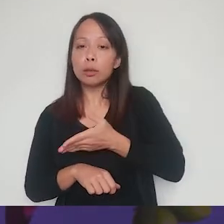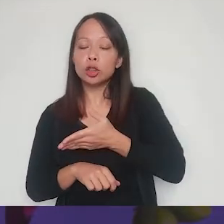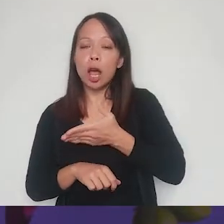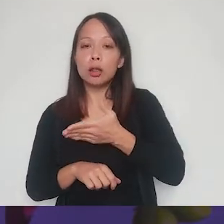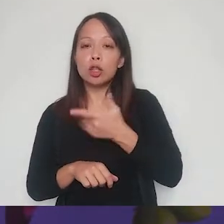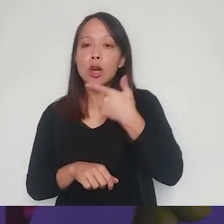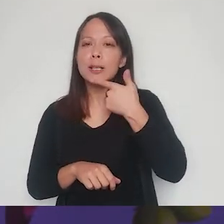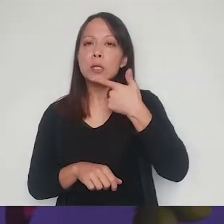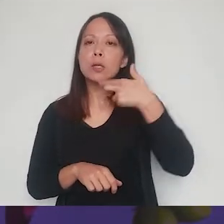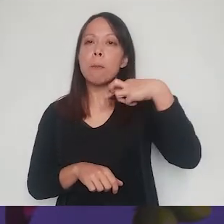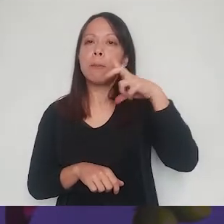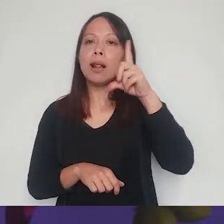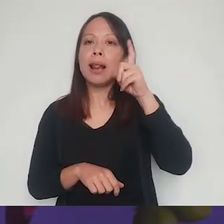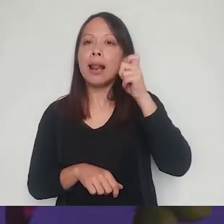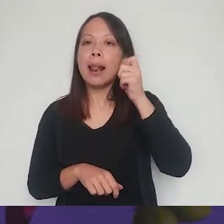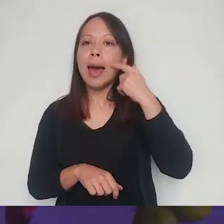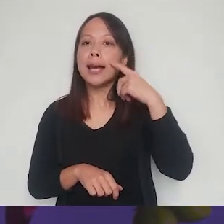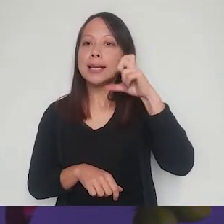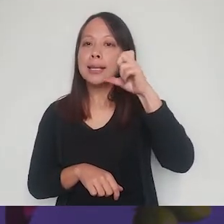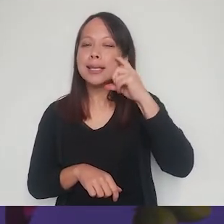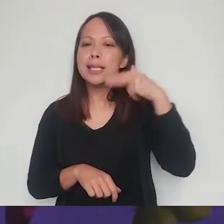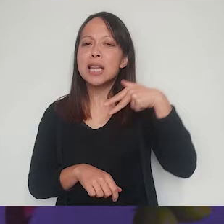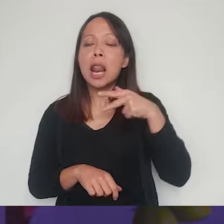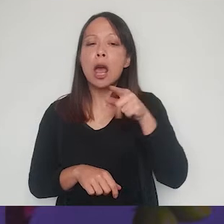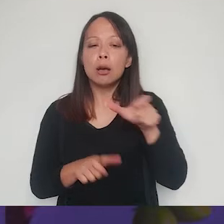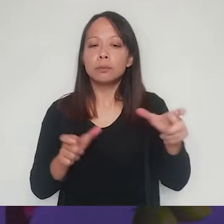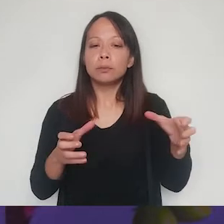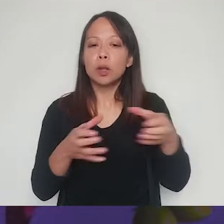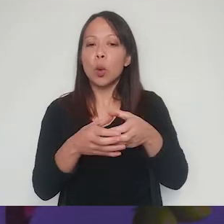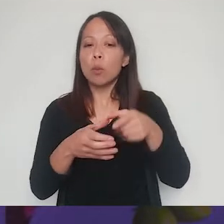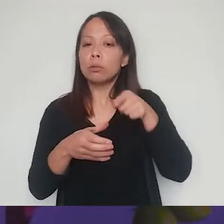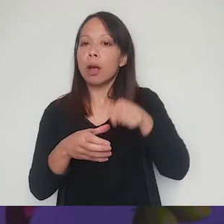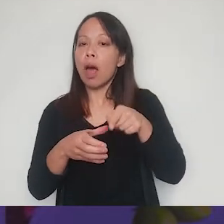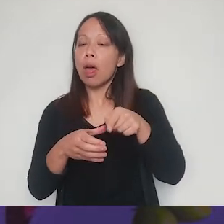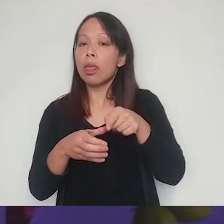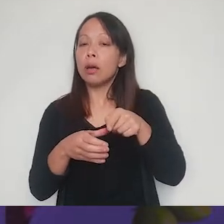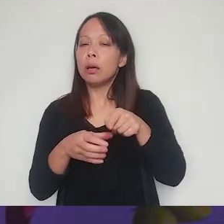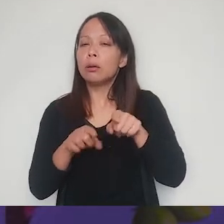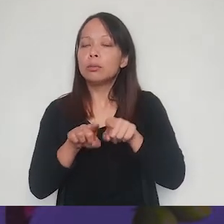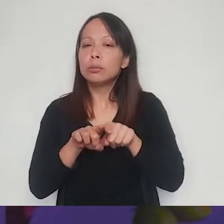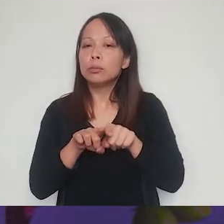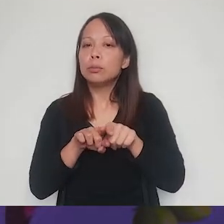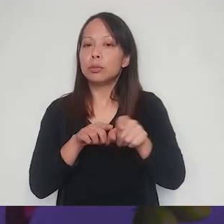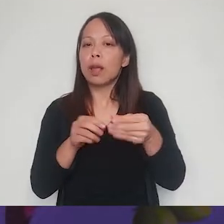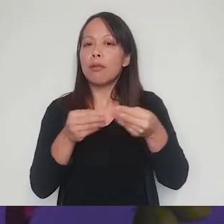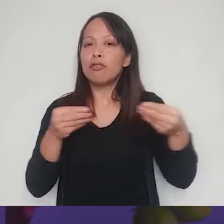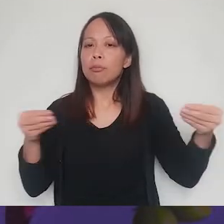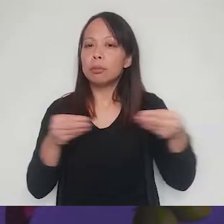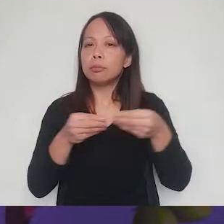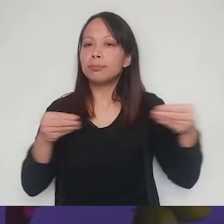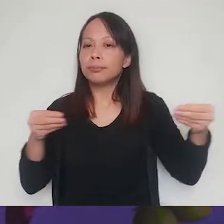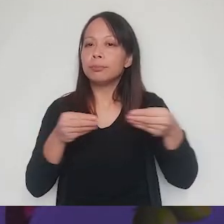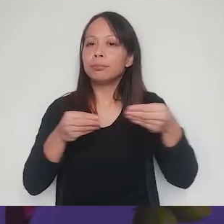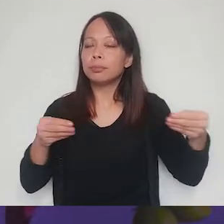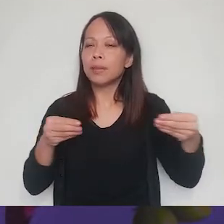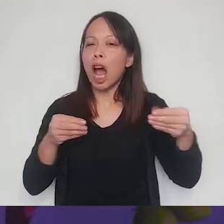los eventos de splicing alternativo sensibles a la elongación. Y los de clase 2, donde la baja velocidad de transcripción o